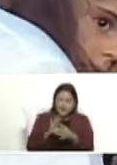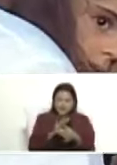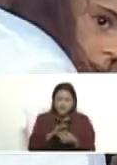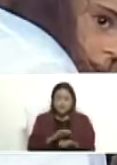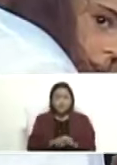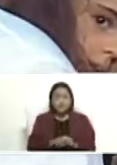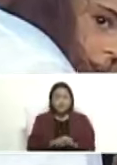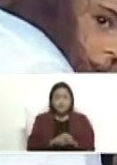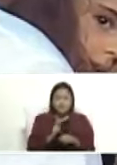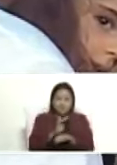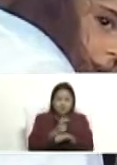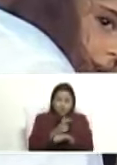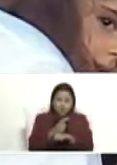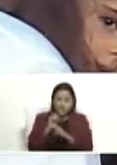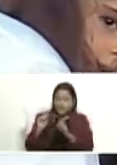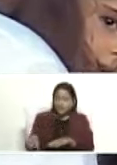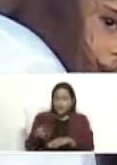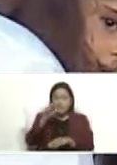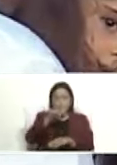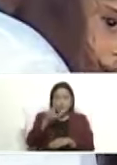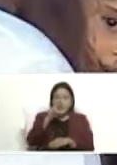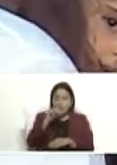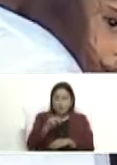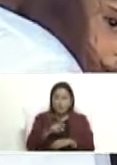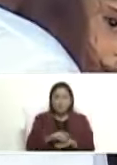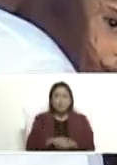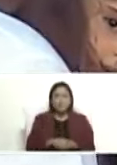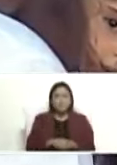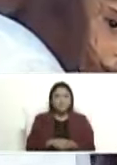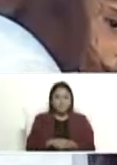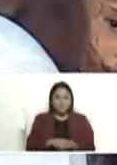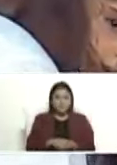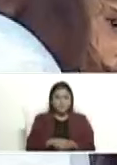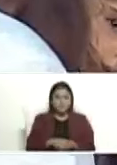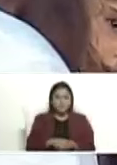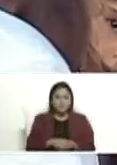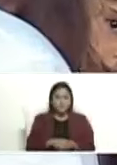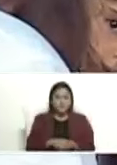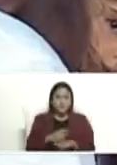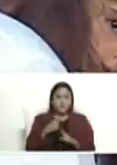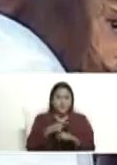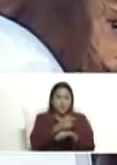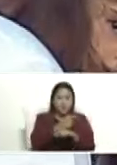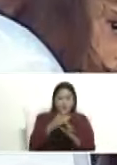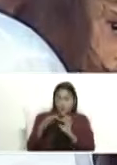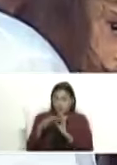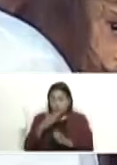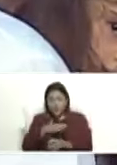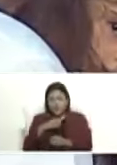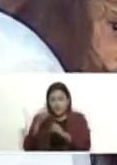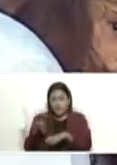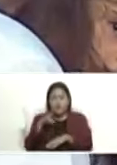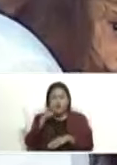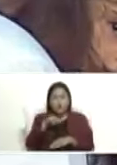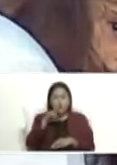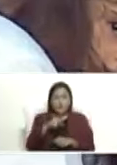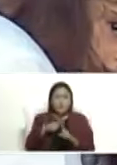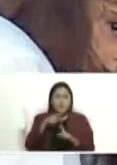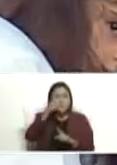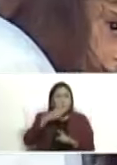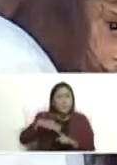un gobierno que no abandona y un gobierno que, como yo, nunca se rinde, y un